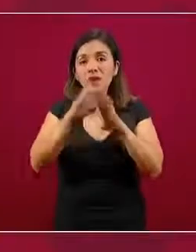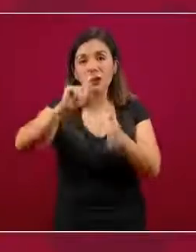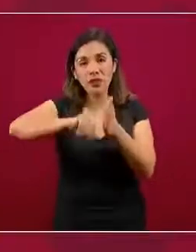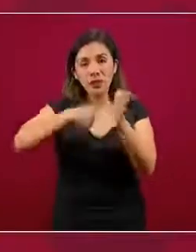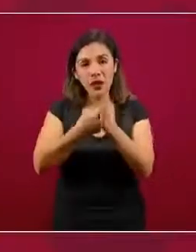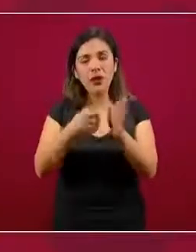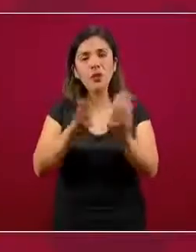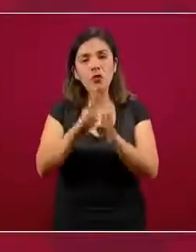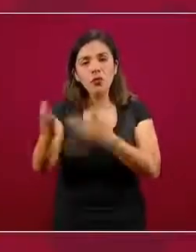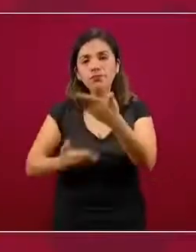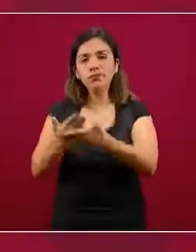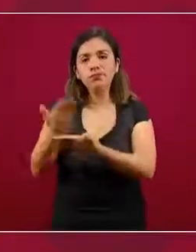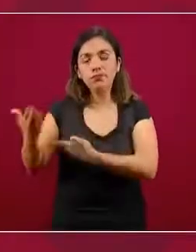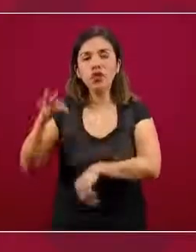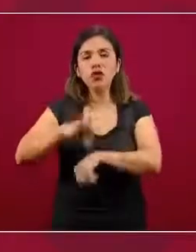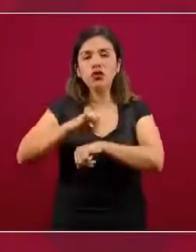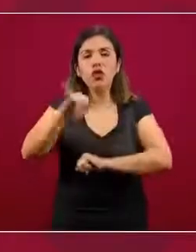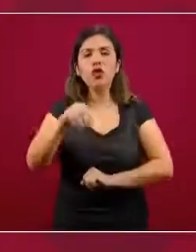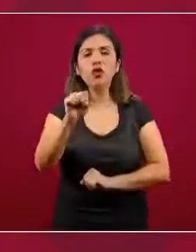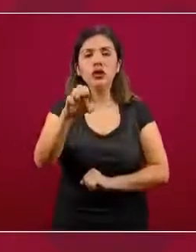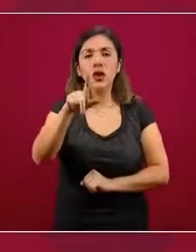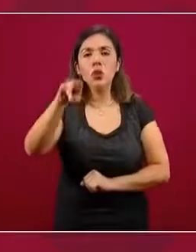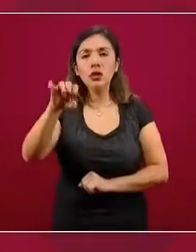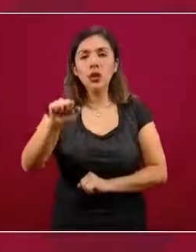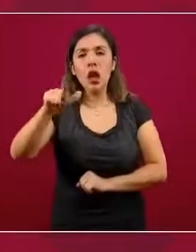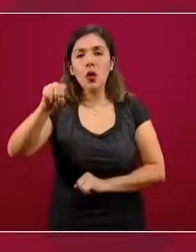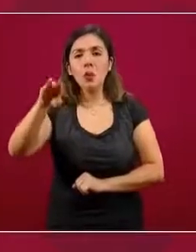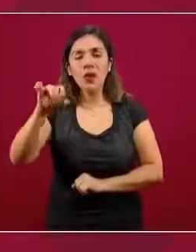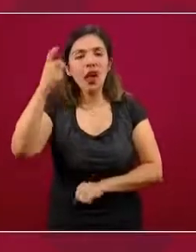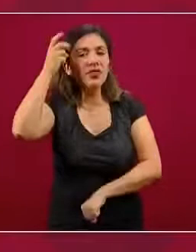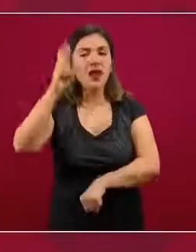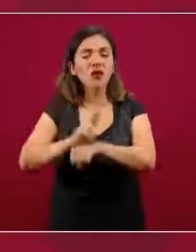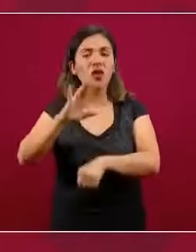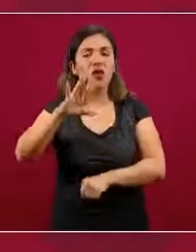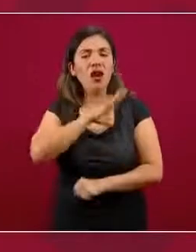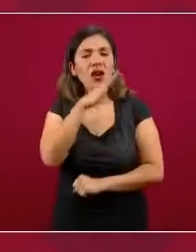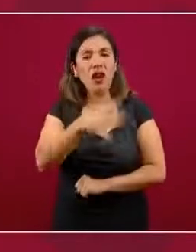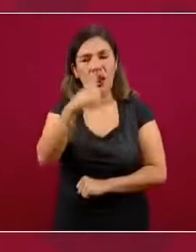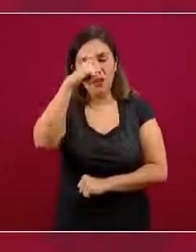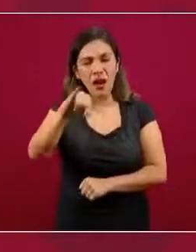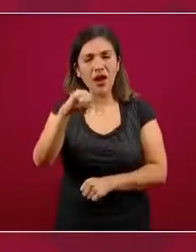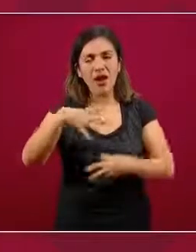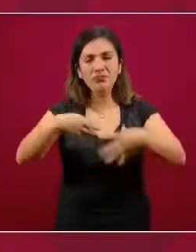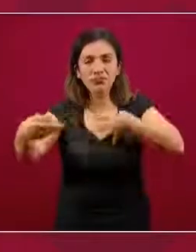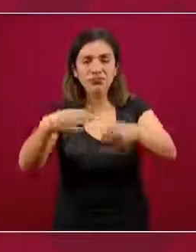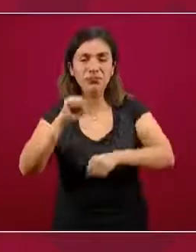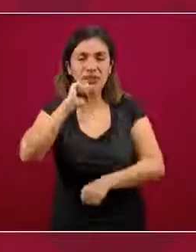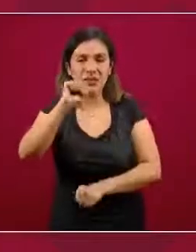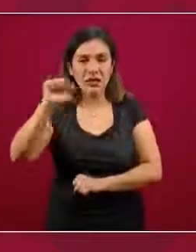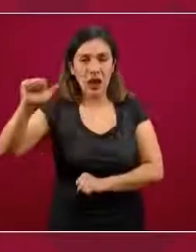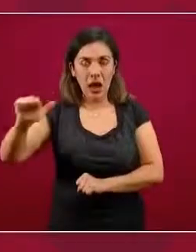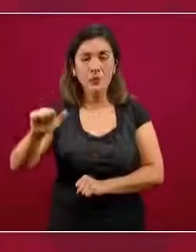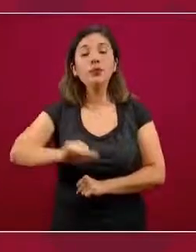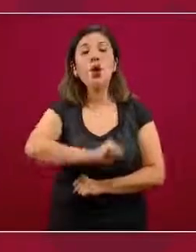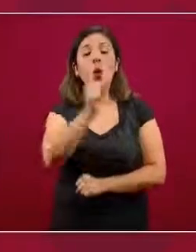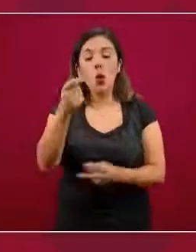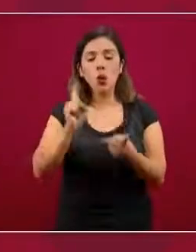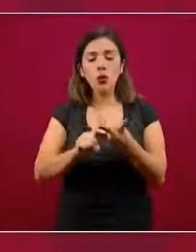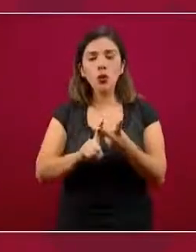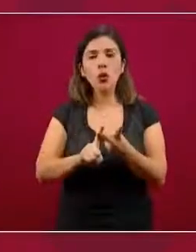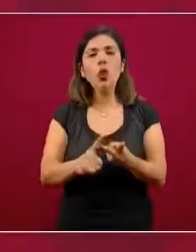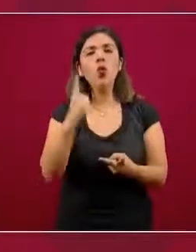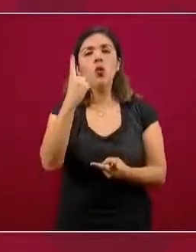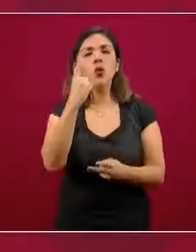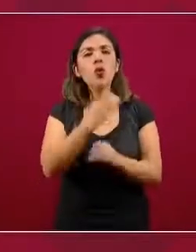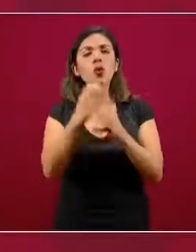que presentará el doctor José Luis Salomía, director general de Epidemiología de la Secretaría de Salud. Y el otro es un